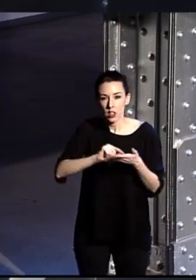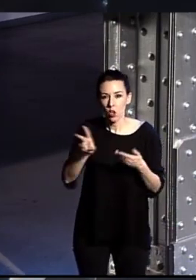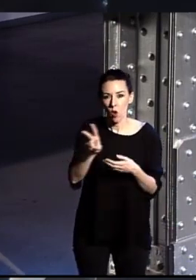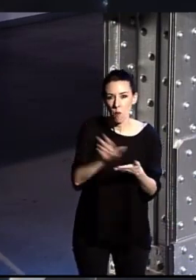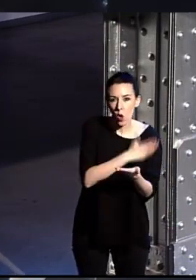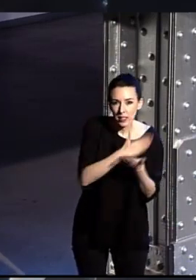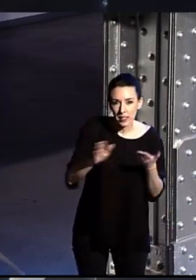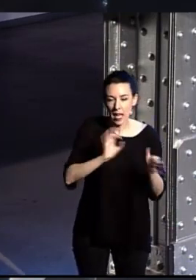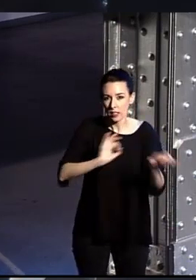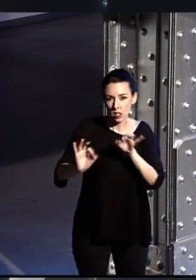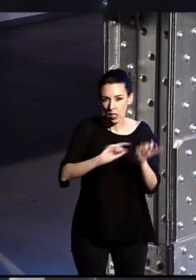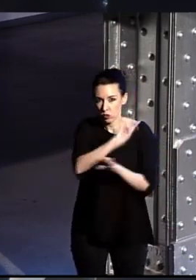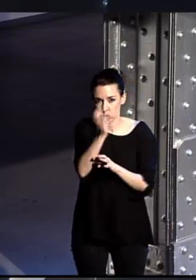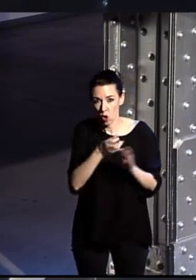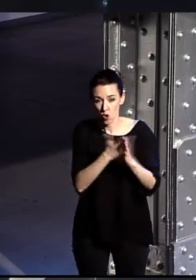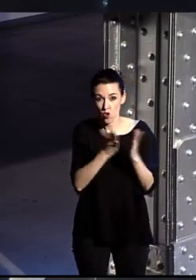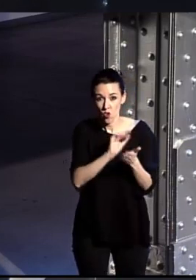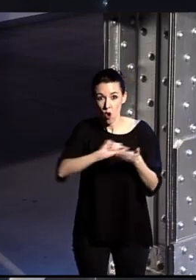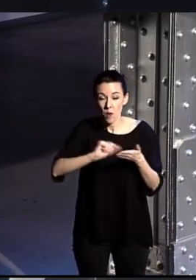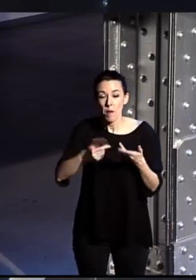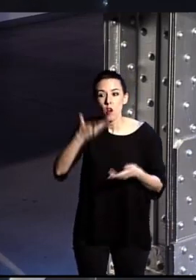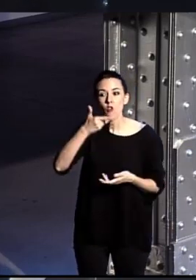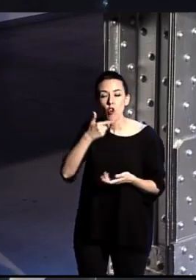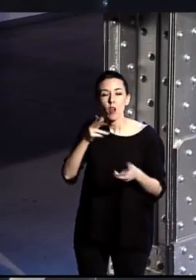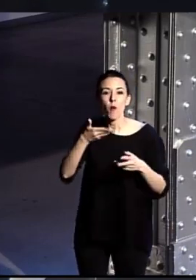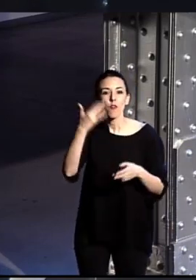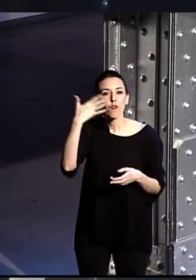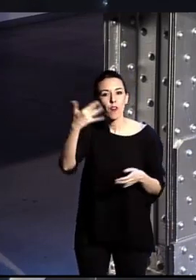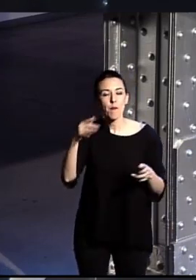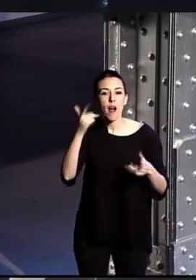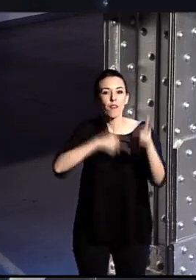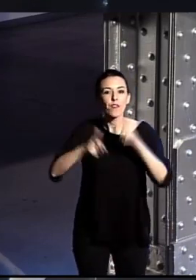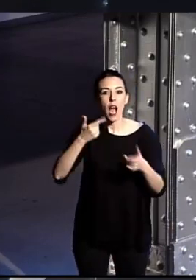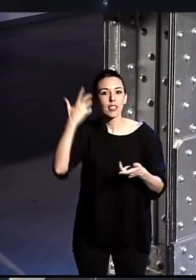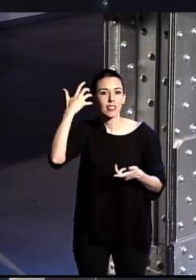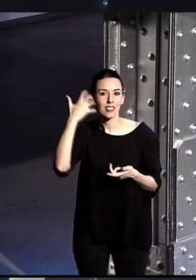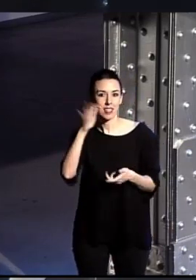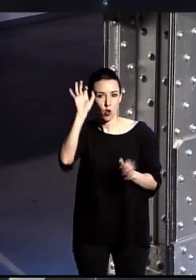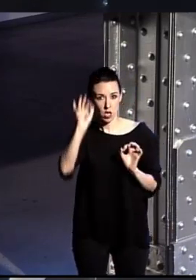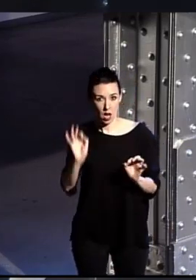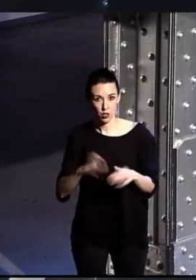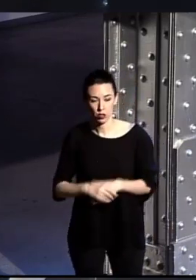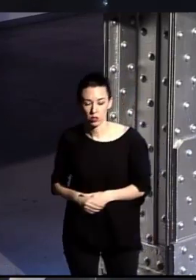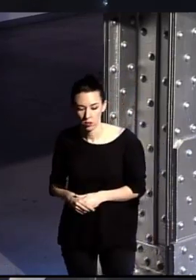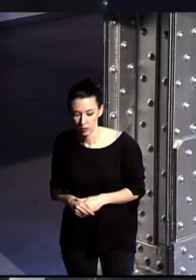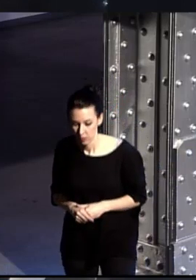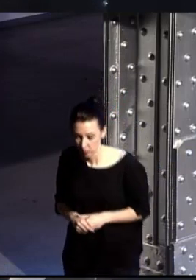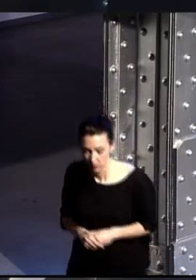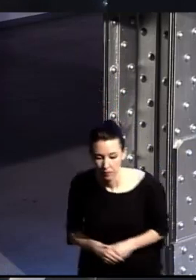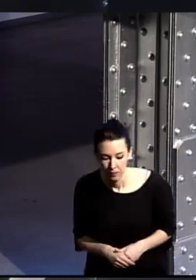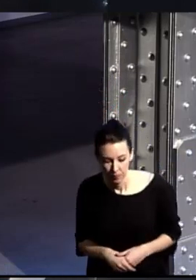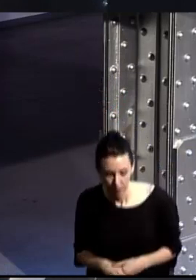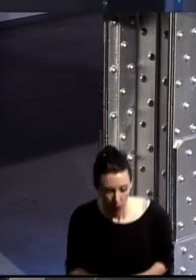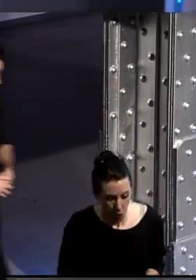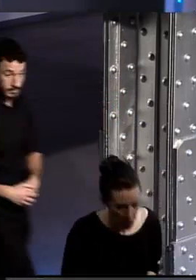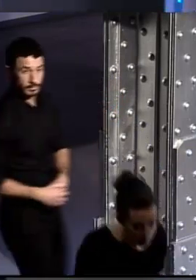nouvelle, pero por lo que era conocido era por los viajes extraordinarios, así que ahí me sumergí. No los cogí todos